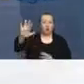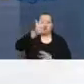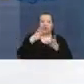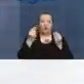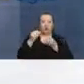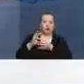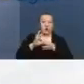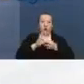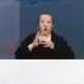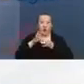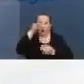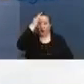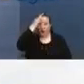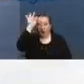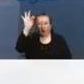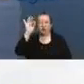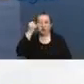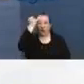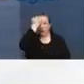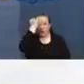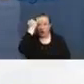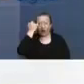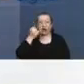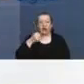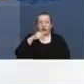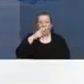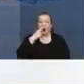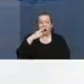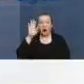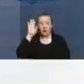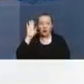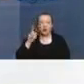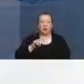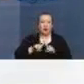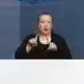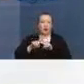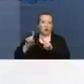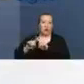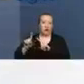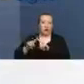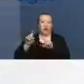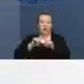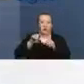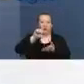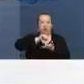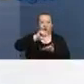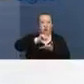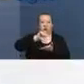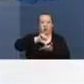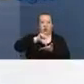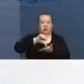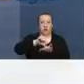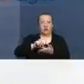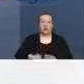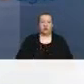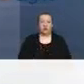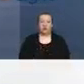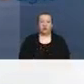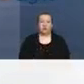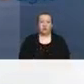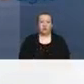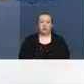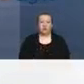francia de italia de alemania y por supuesto de varias ciudades de bélgica